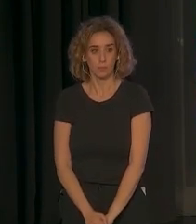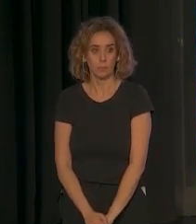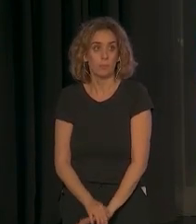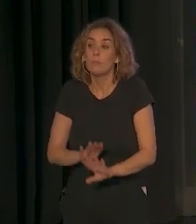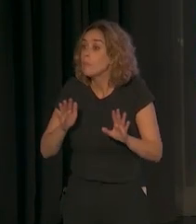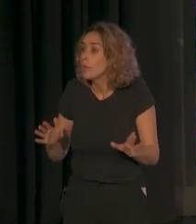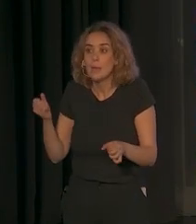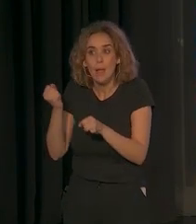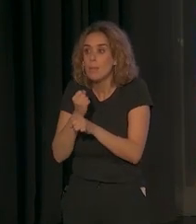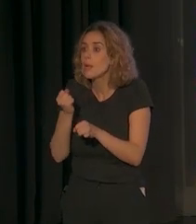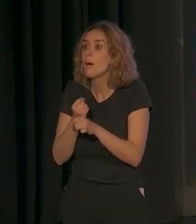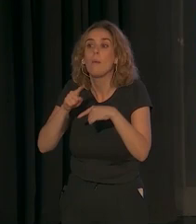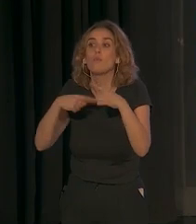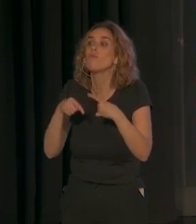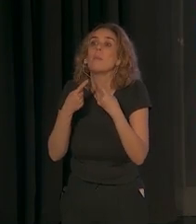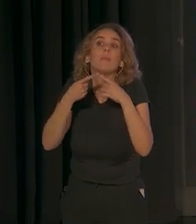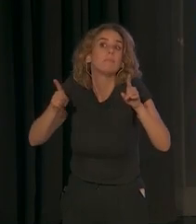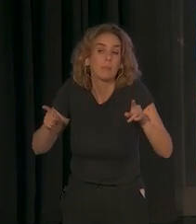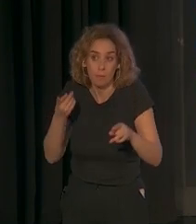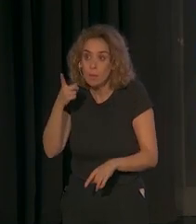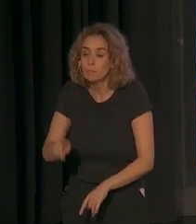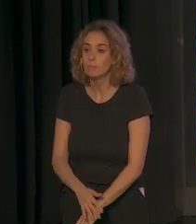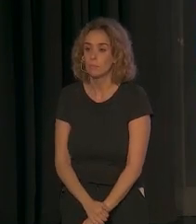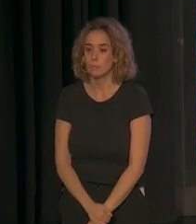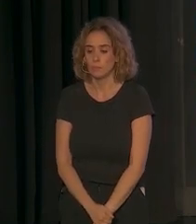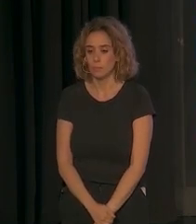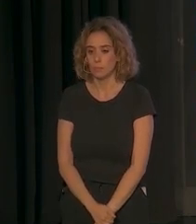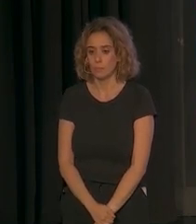Y así es como trabajamos también con otras familias.